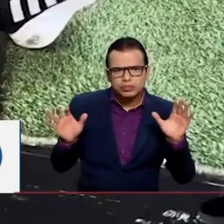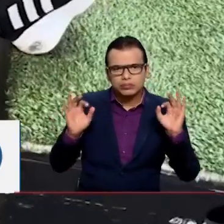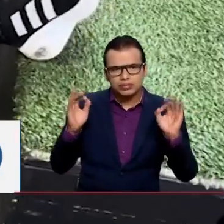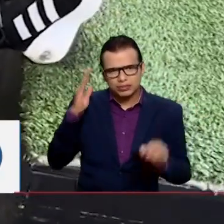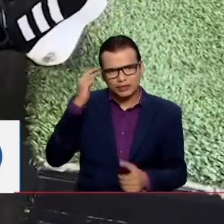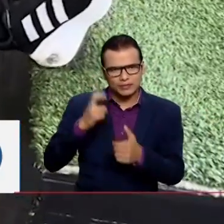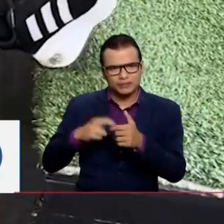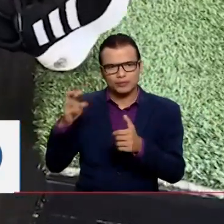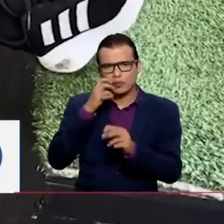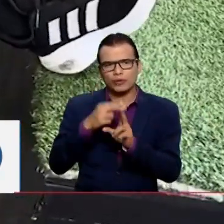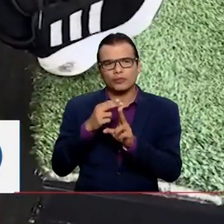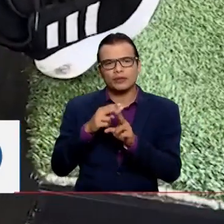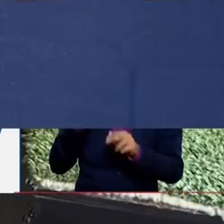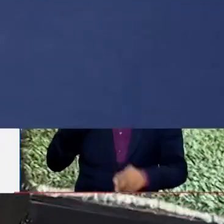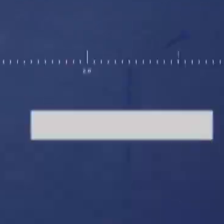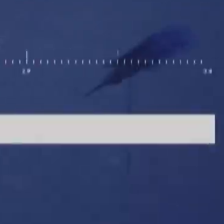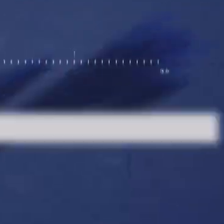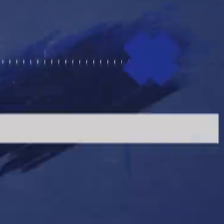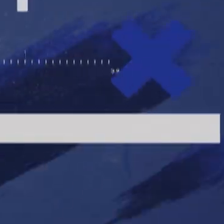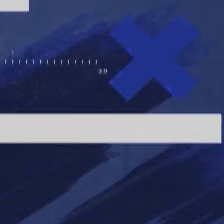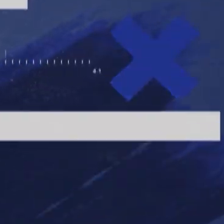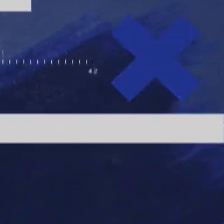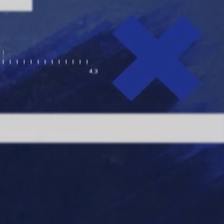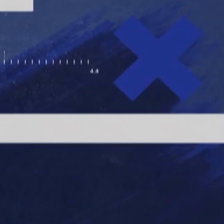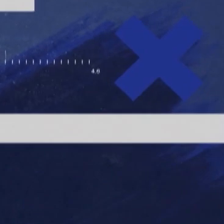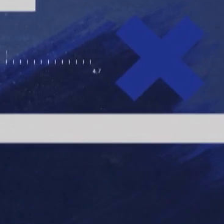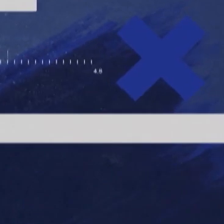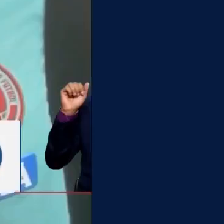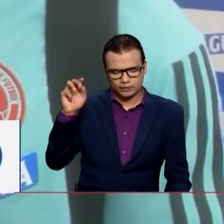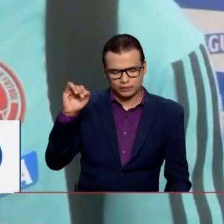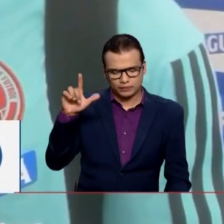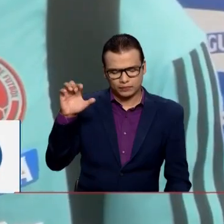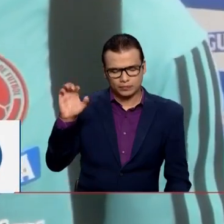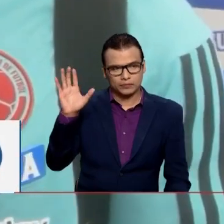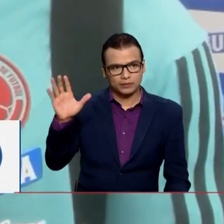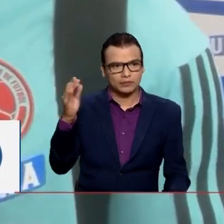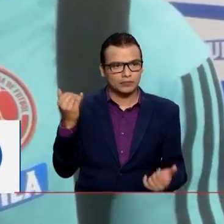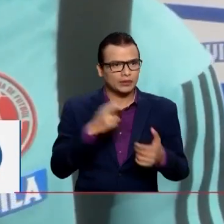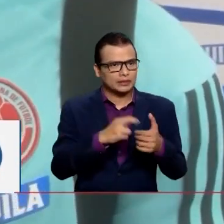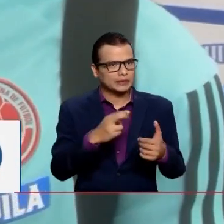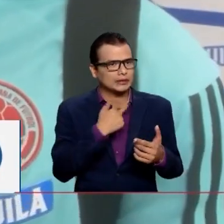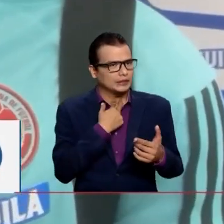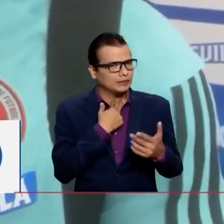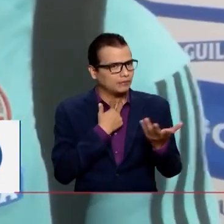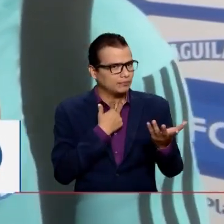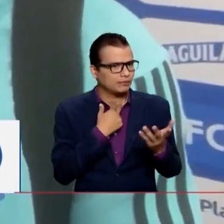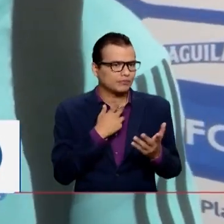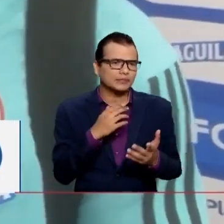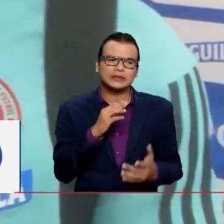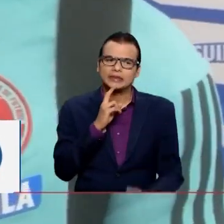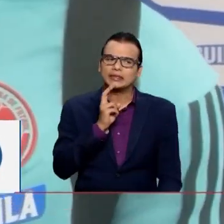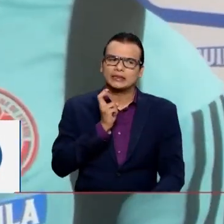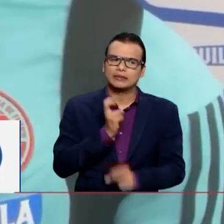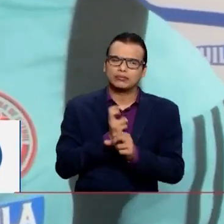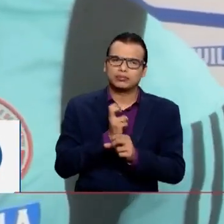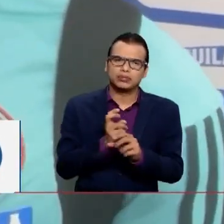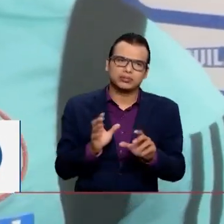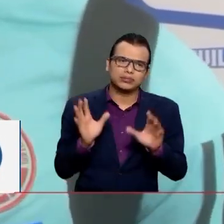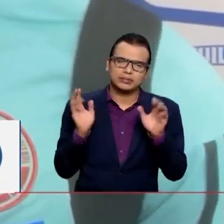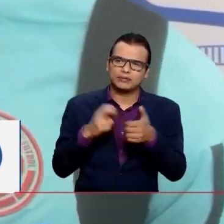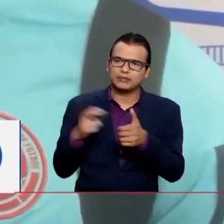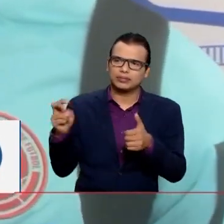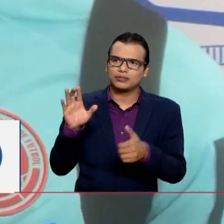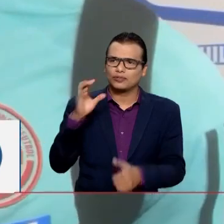Camilo Vargas Camilo Vargas duele para el partido en Quito claro duele que no que no este